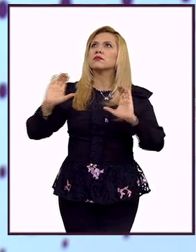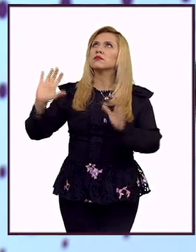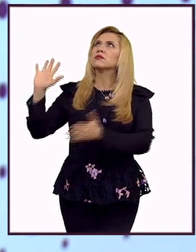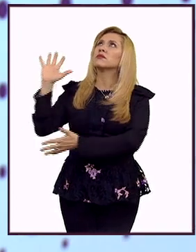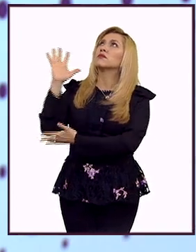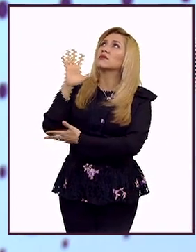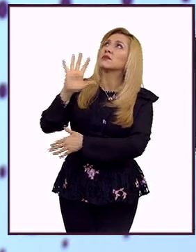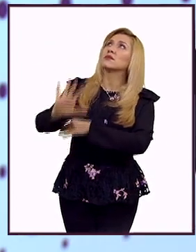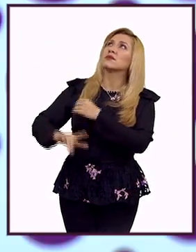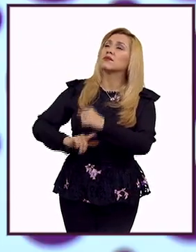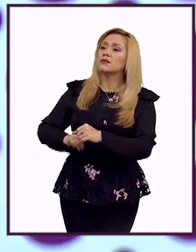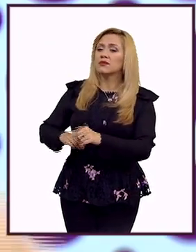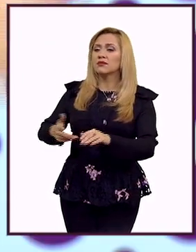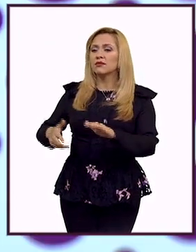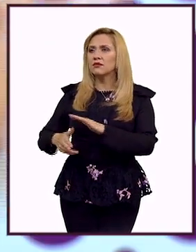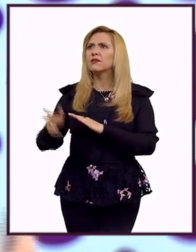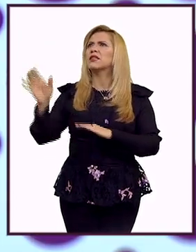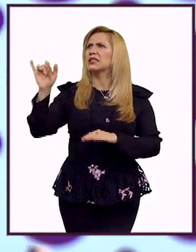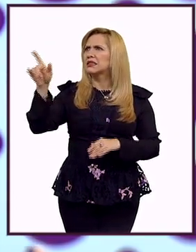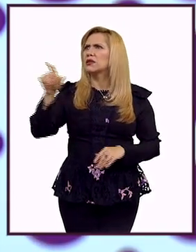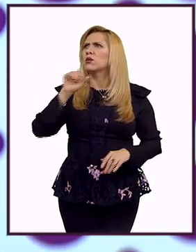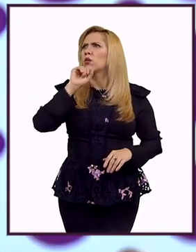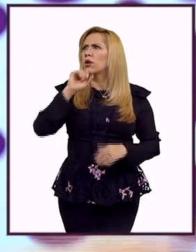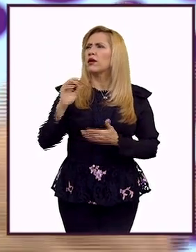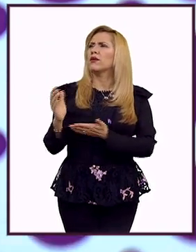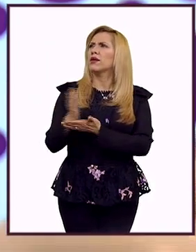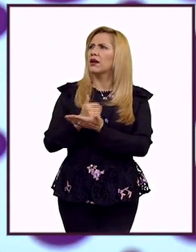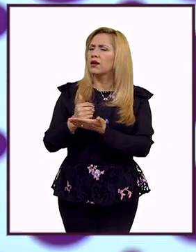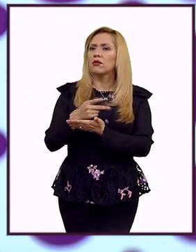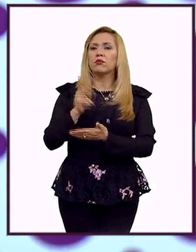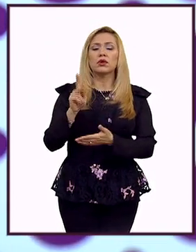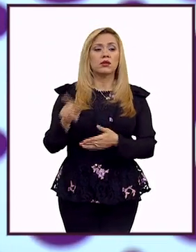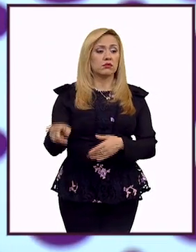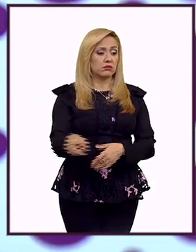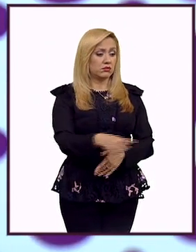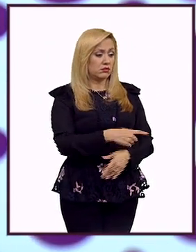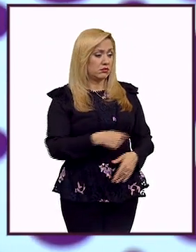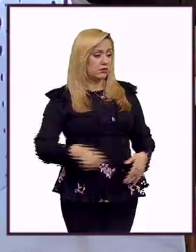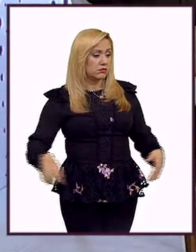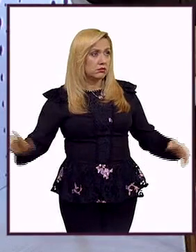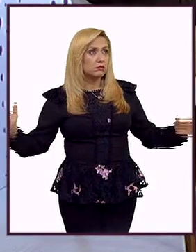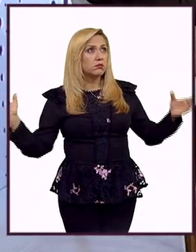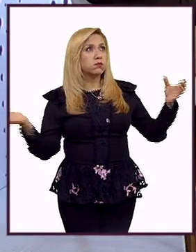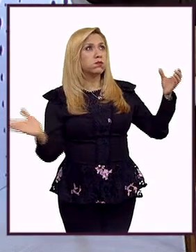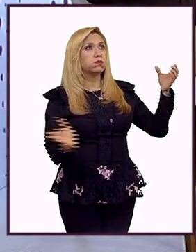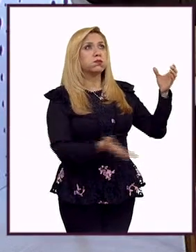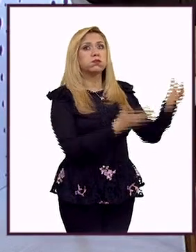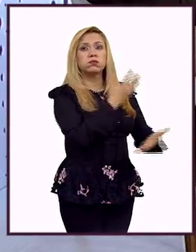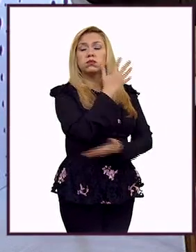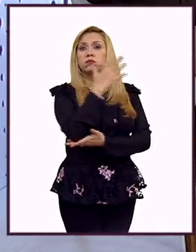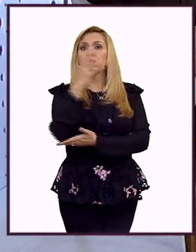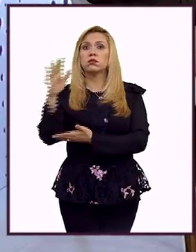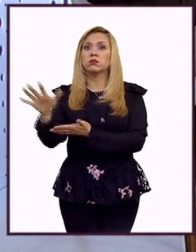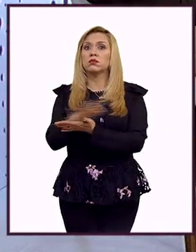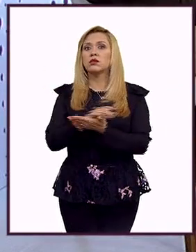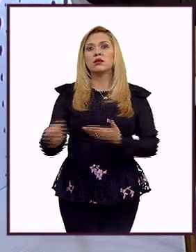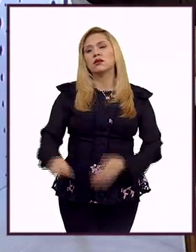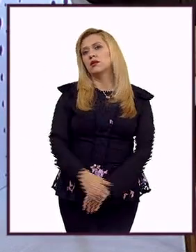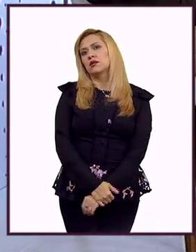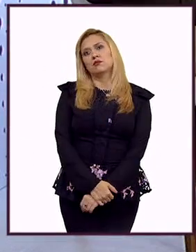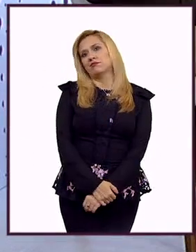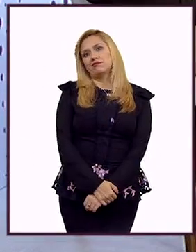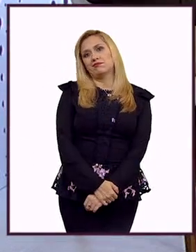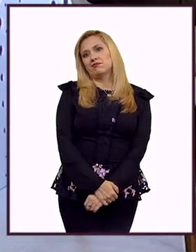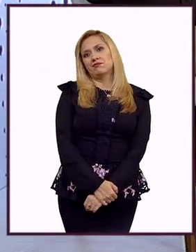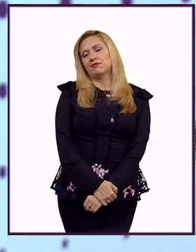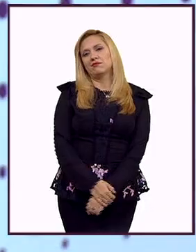proyecto puede ser que sea muy bueno, que va a traer muchas ganancias, pero si va a tener un impacto ambiental desastroso, pues es un proyecto que no debería